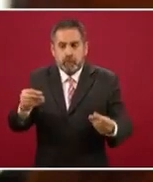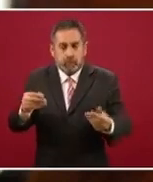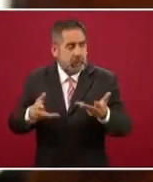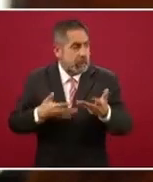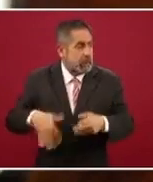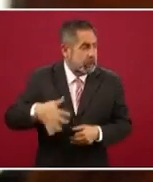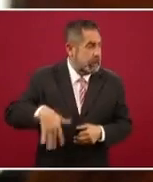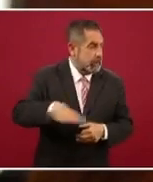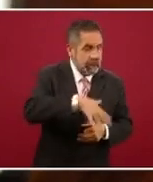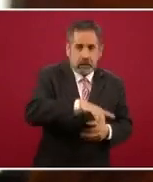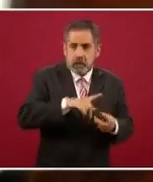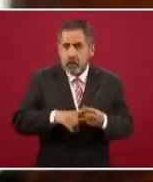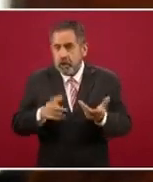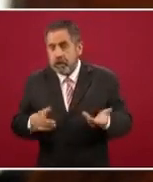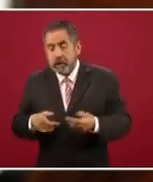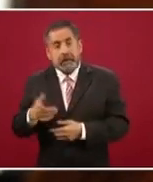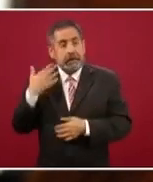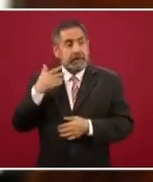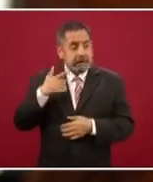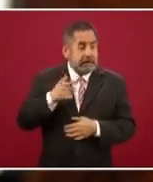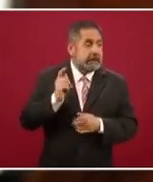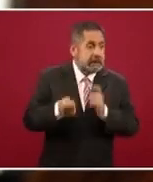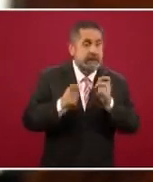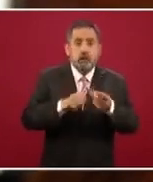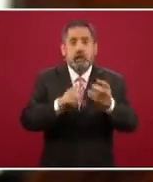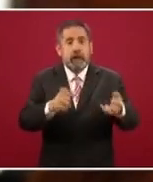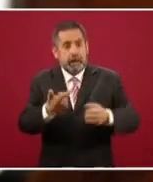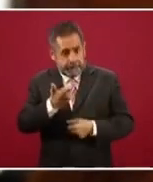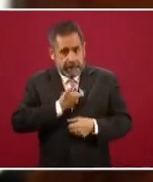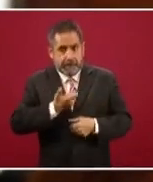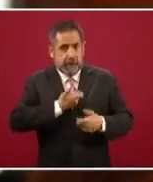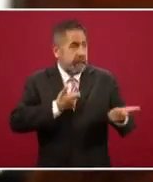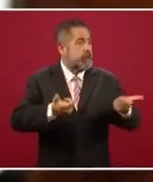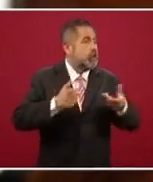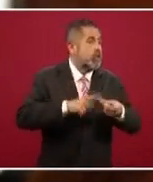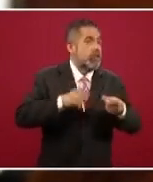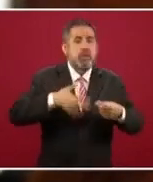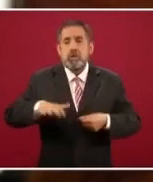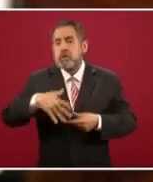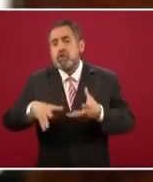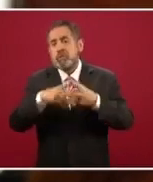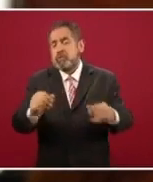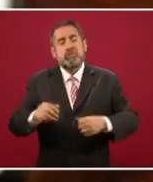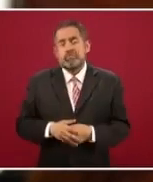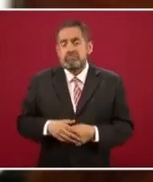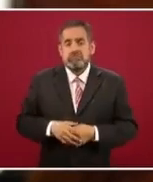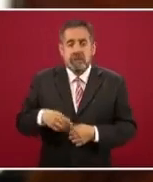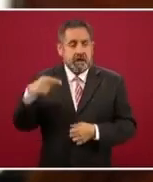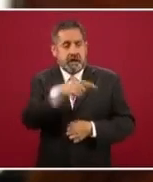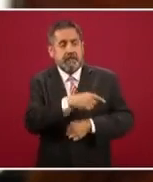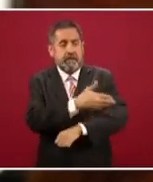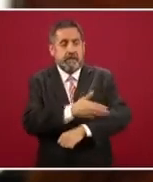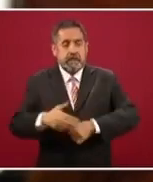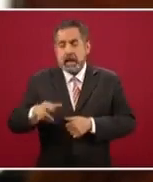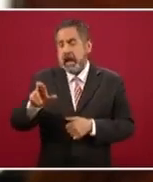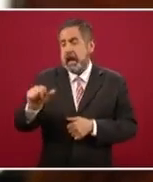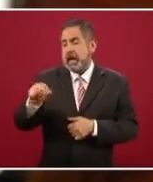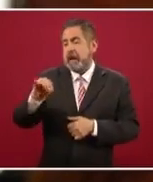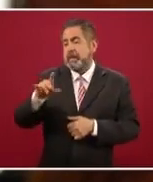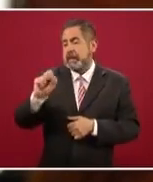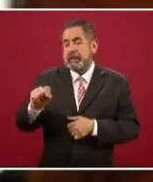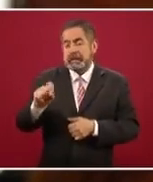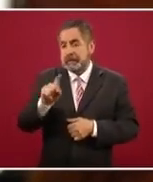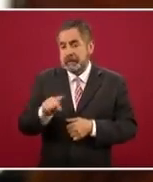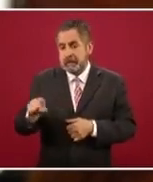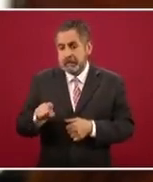meses, los productores han buscado a las empresas para que les paguen, pero la familia Ramírez colocó en una